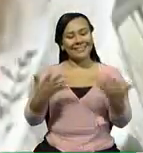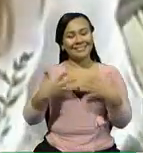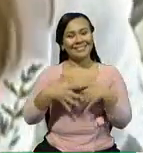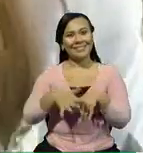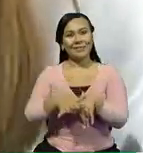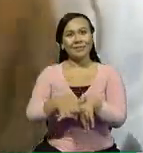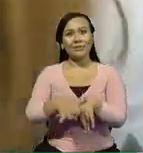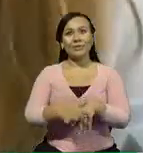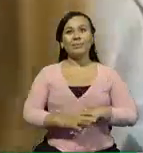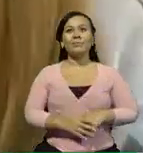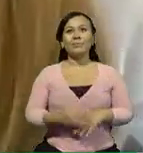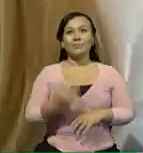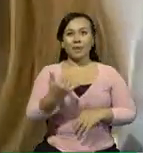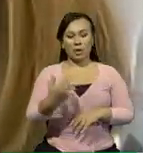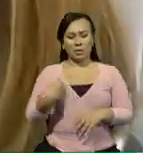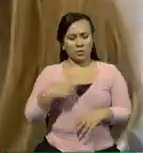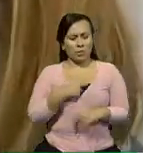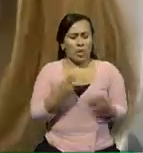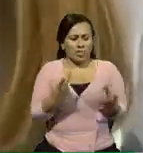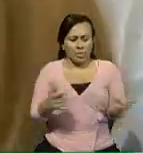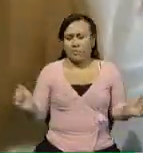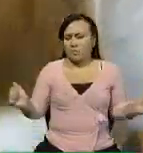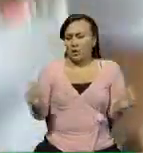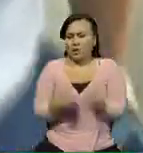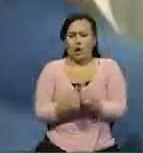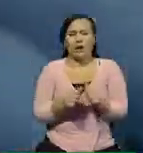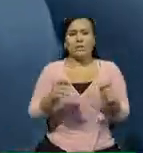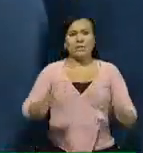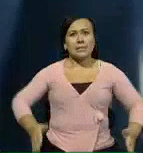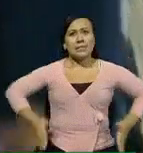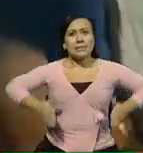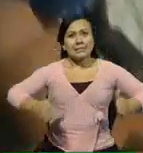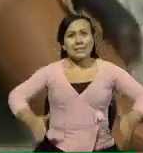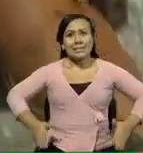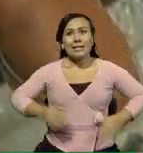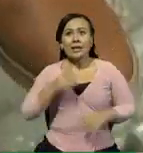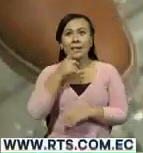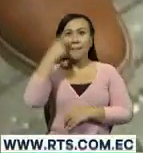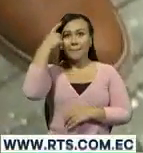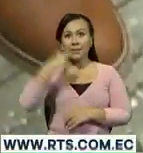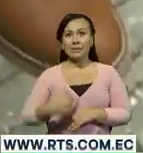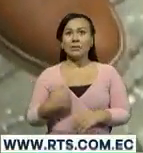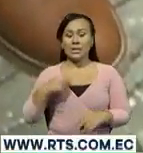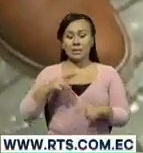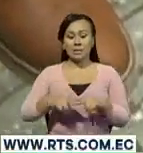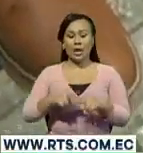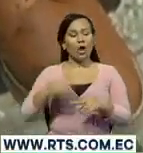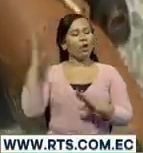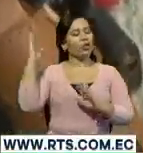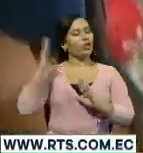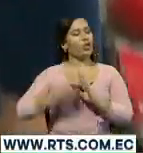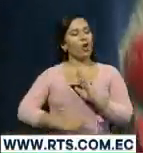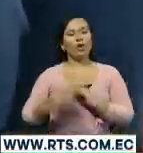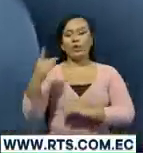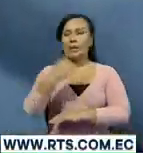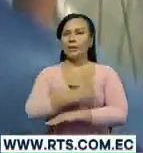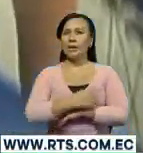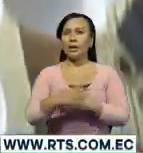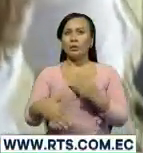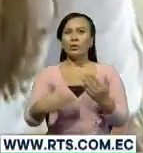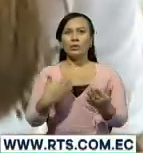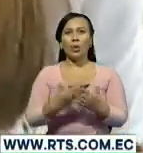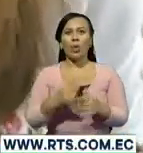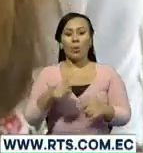En este caso nos hemos puesto no solamente en los zapatos, sino en la silla de alguien que pasa todos sus días aquí, todos sus momentos, desde